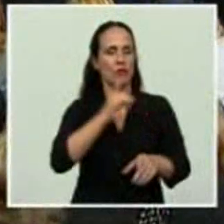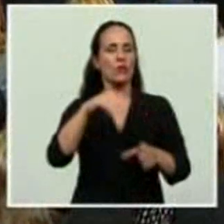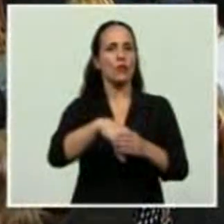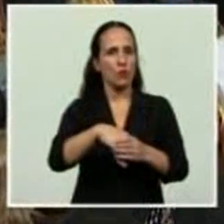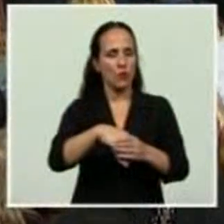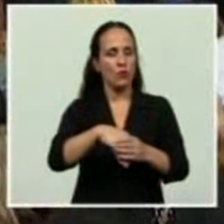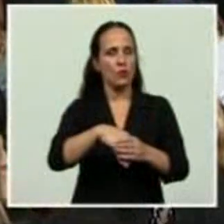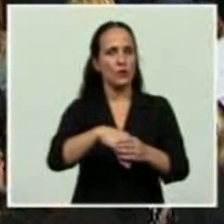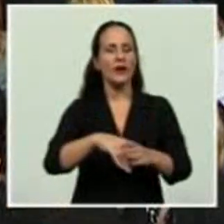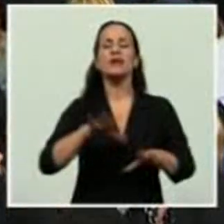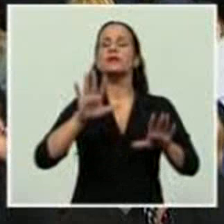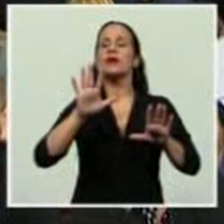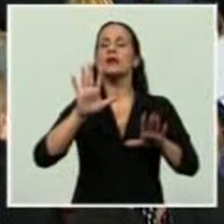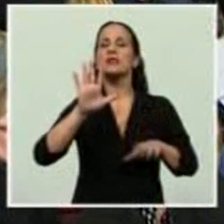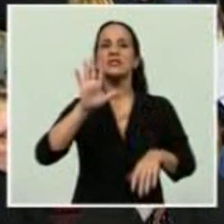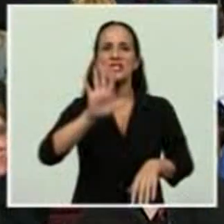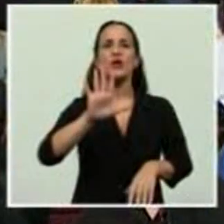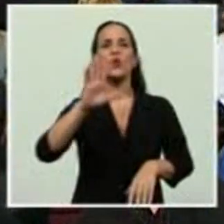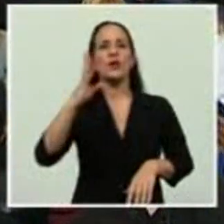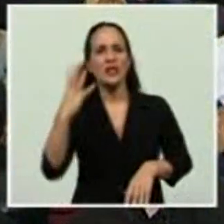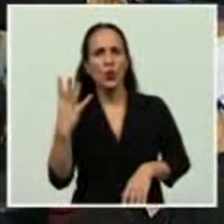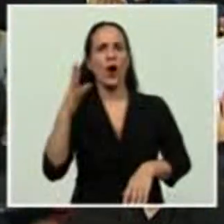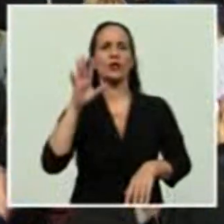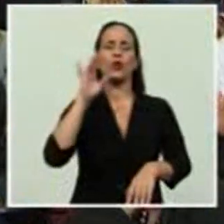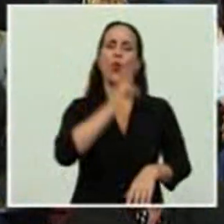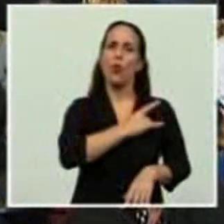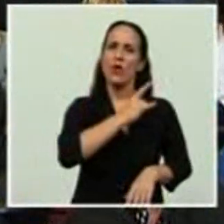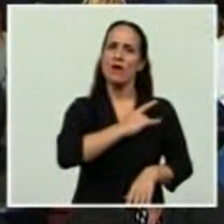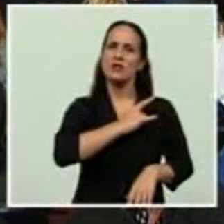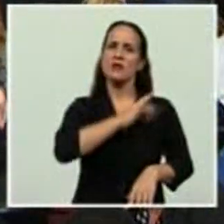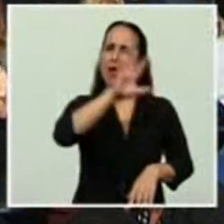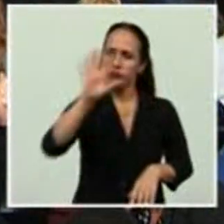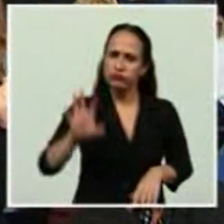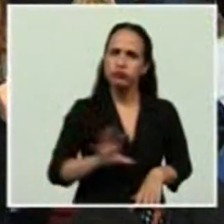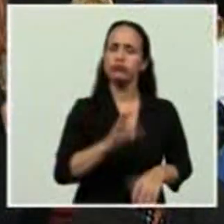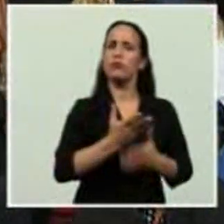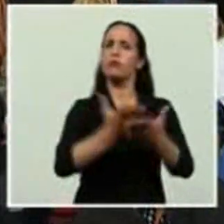las 54 universidades públicas